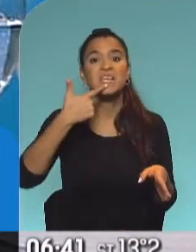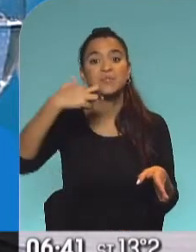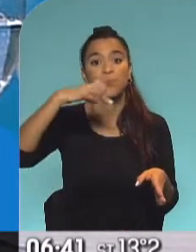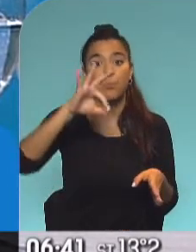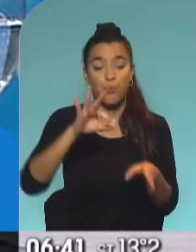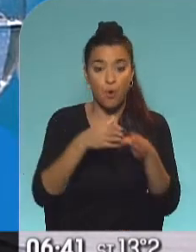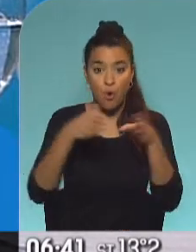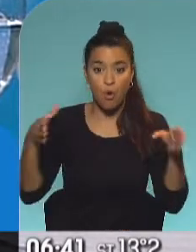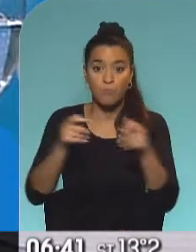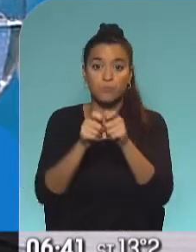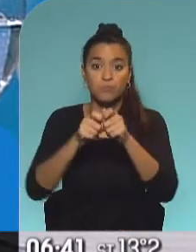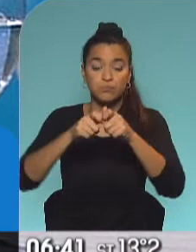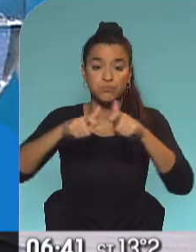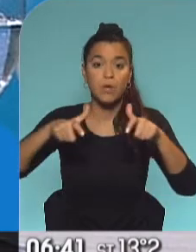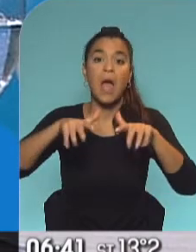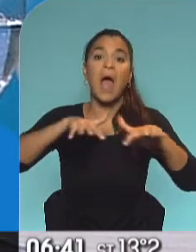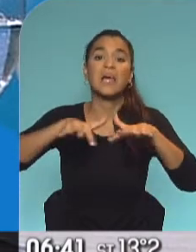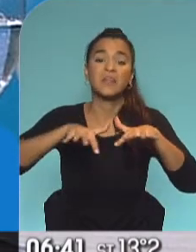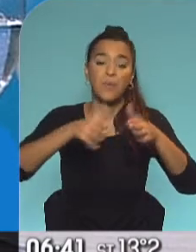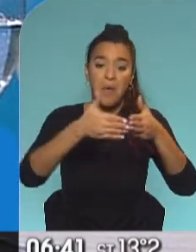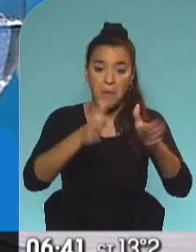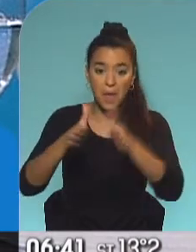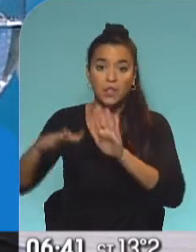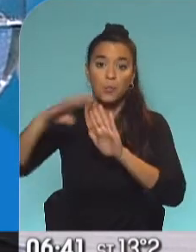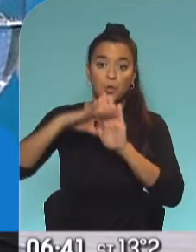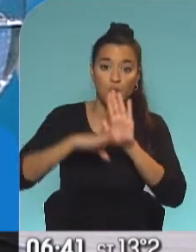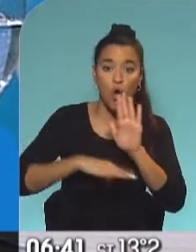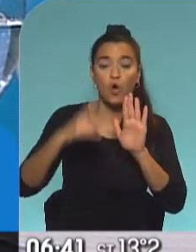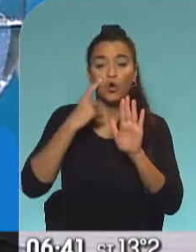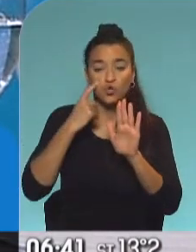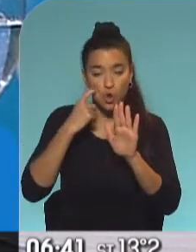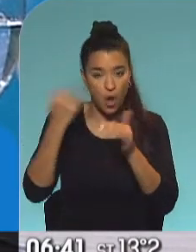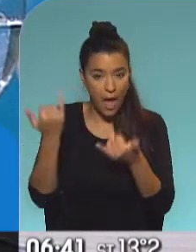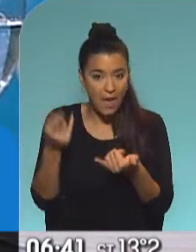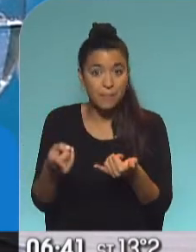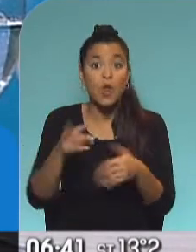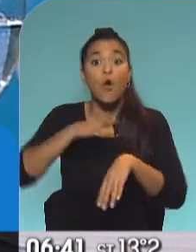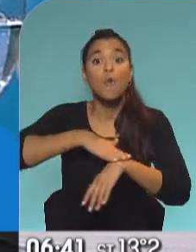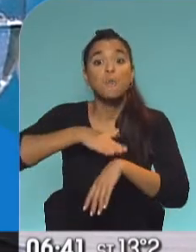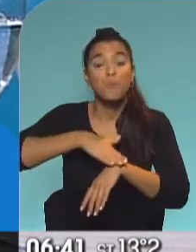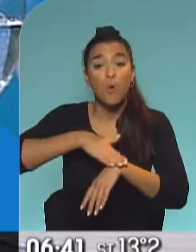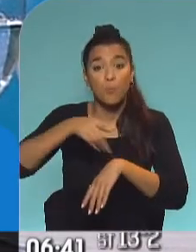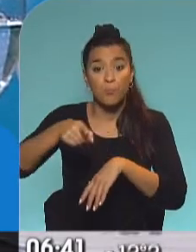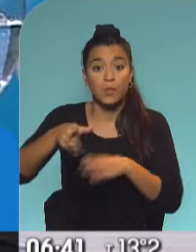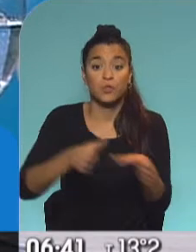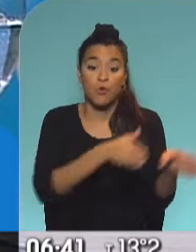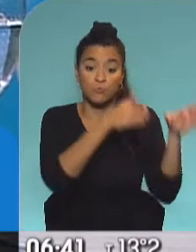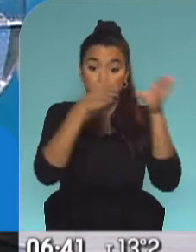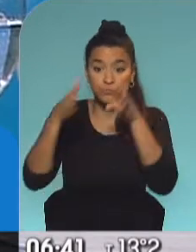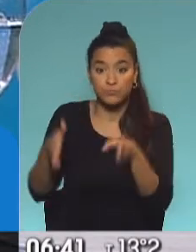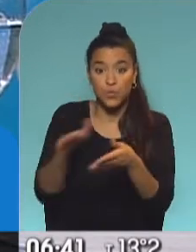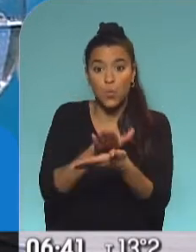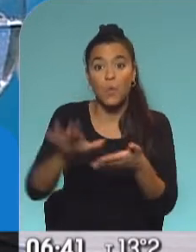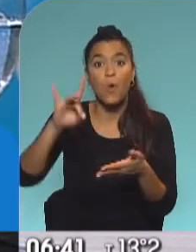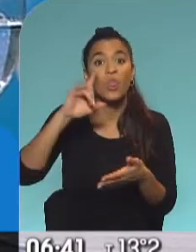obligatorio con un aumento progresivo de actividades con protocolos controles y monitoreos en el momento en el que pasaron a esta normativa de